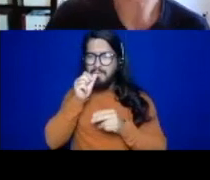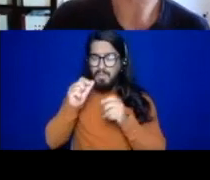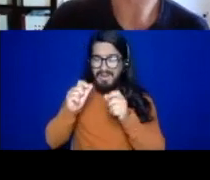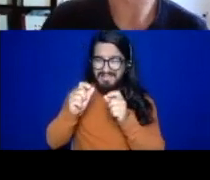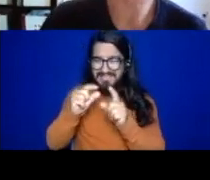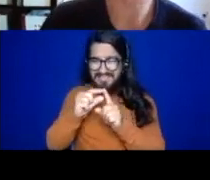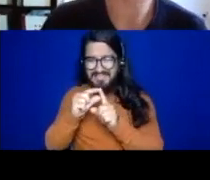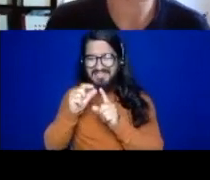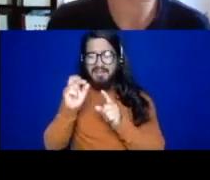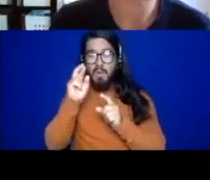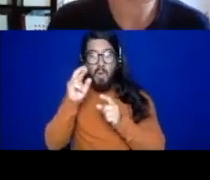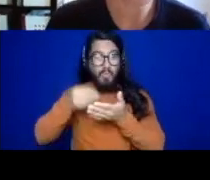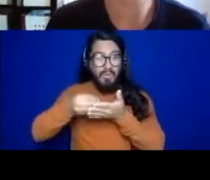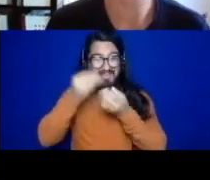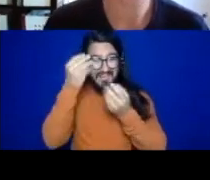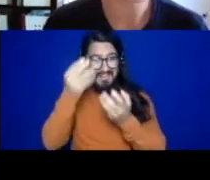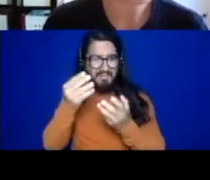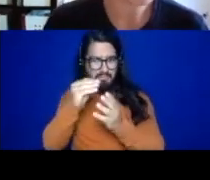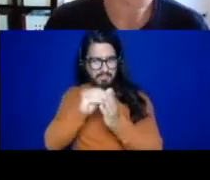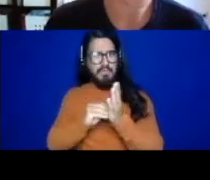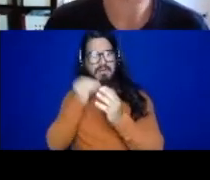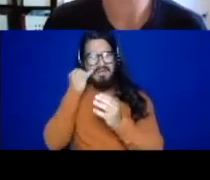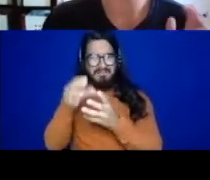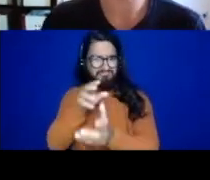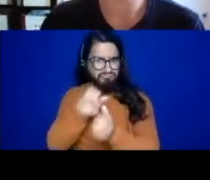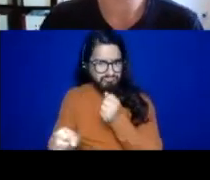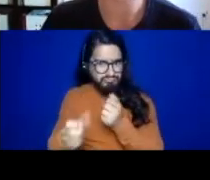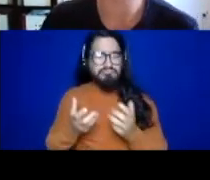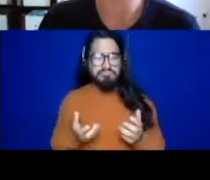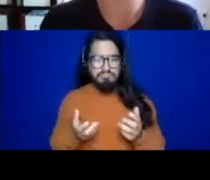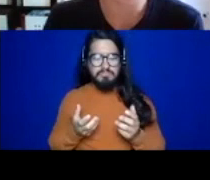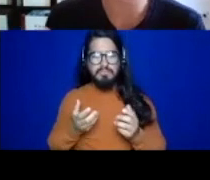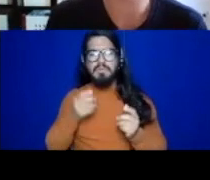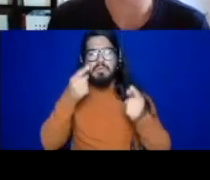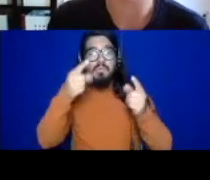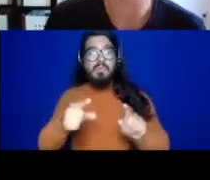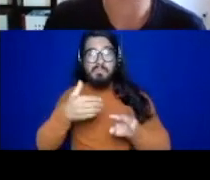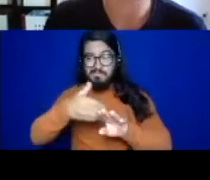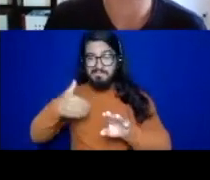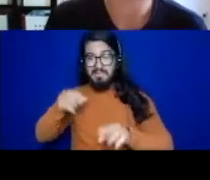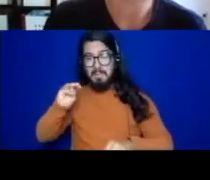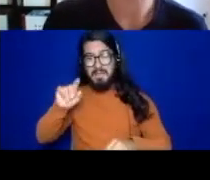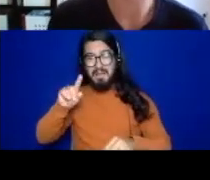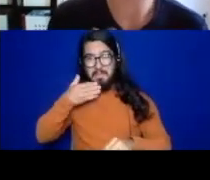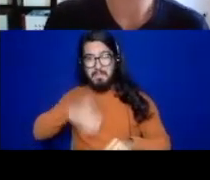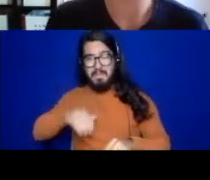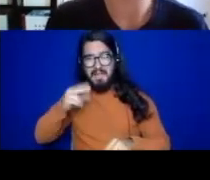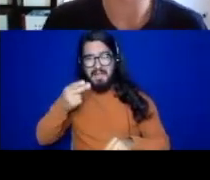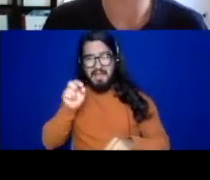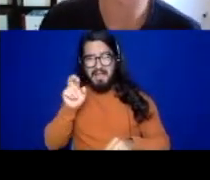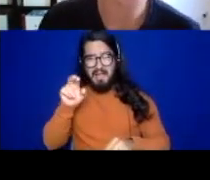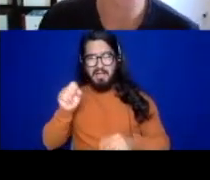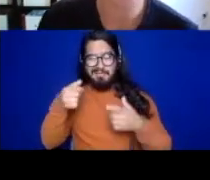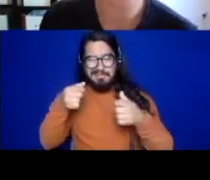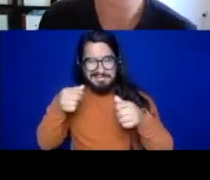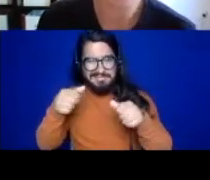información de usuario y contraseña fue básicamente comprometida, o nuestra información también financiera. Los hackers